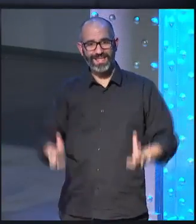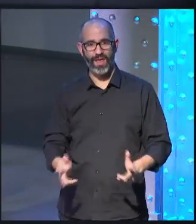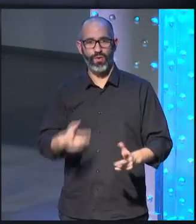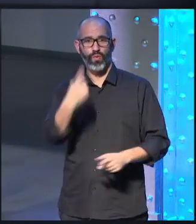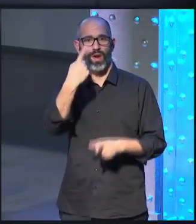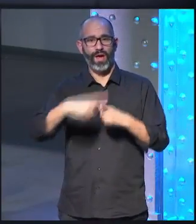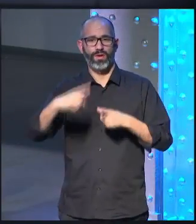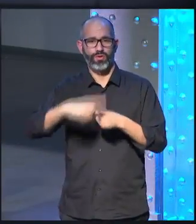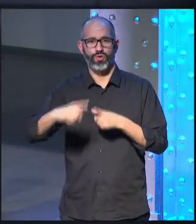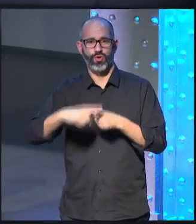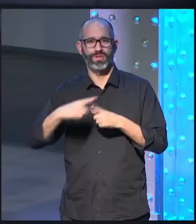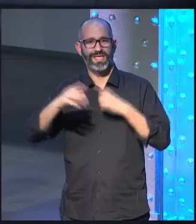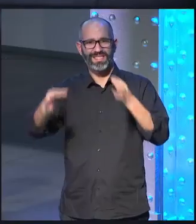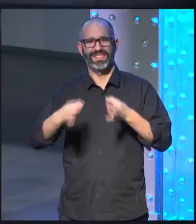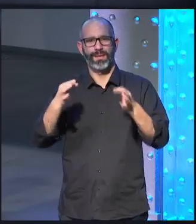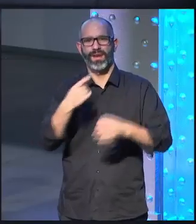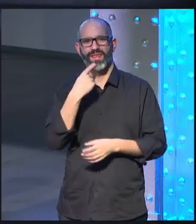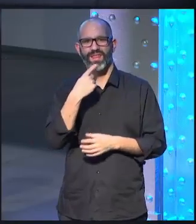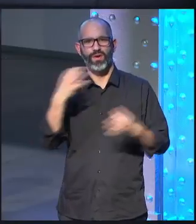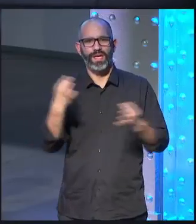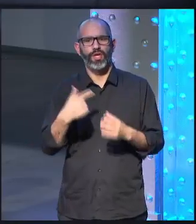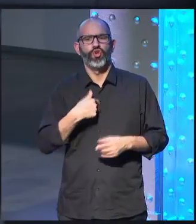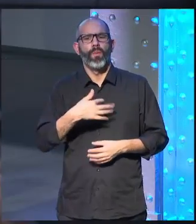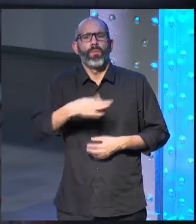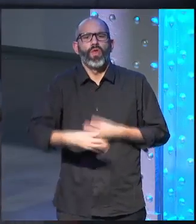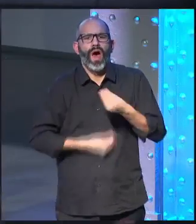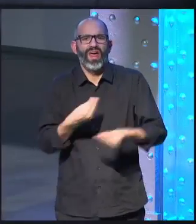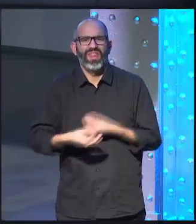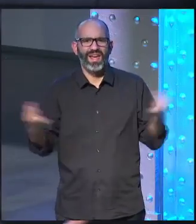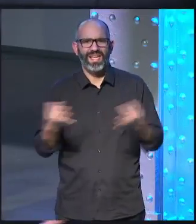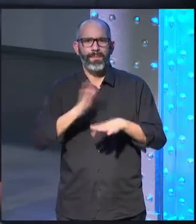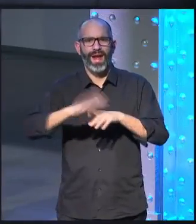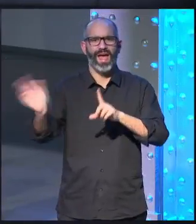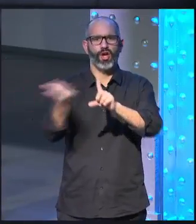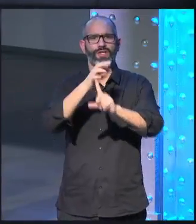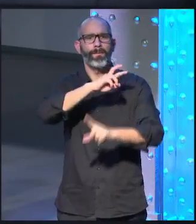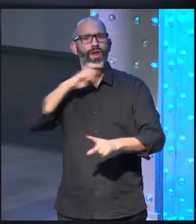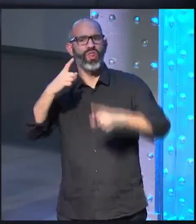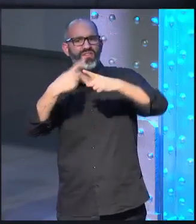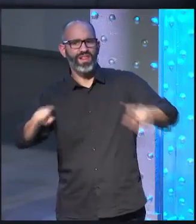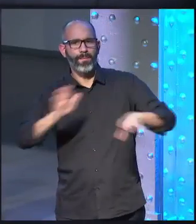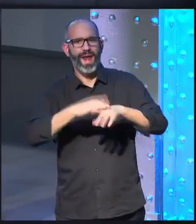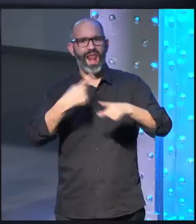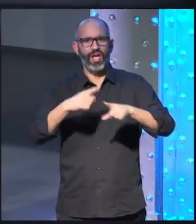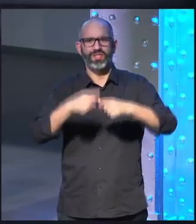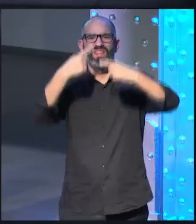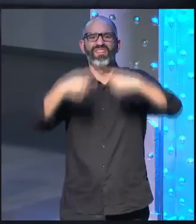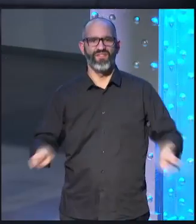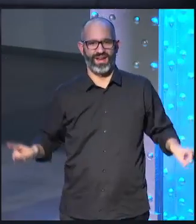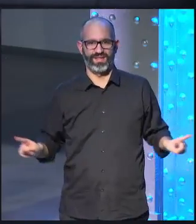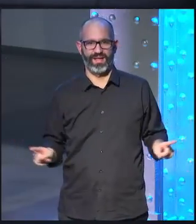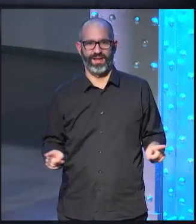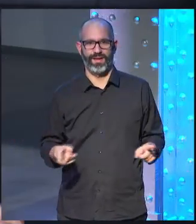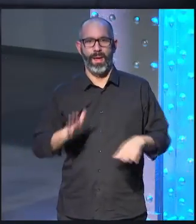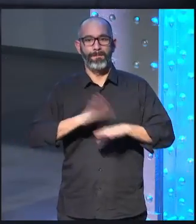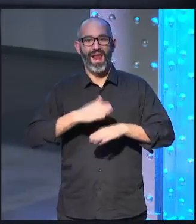de las cosas que siempre digo es, ¿qué puedo hacer yo para encontrar ese valor diferencial y para hacer que las cosas sean diferentes? Para hacer